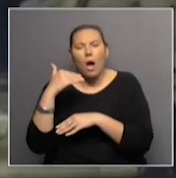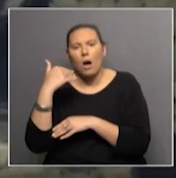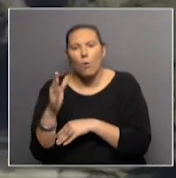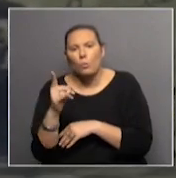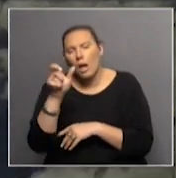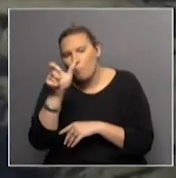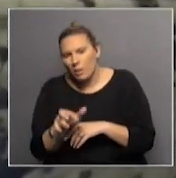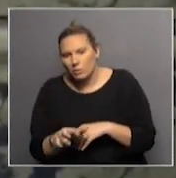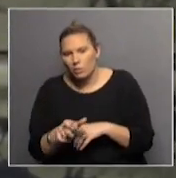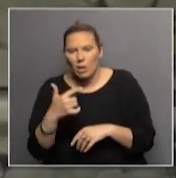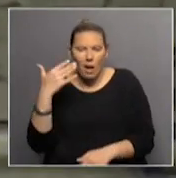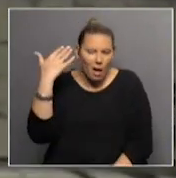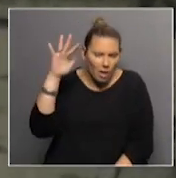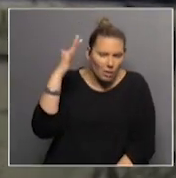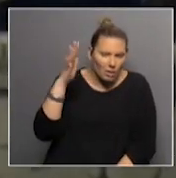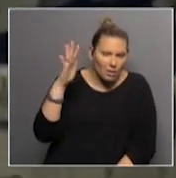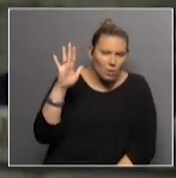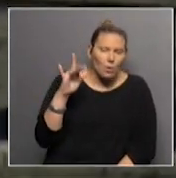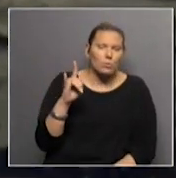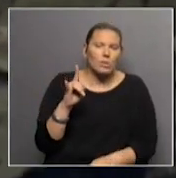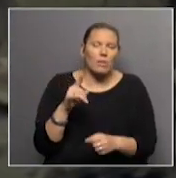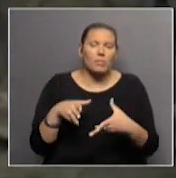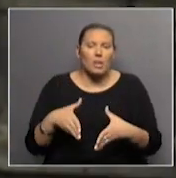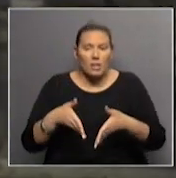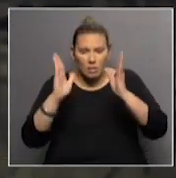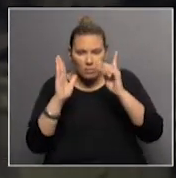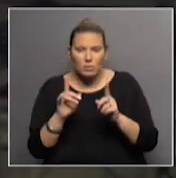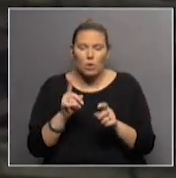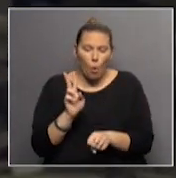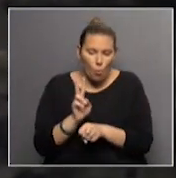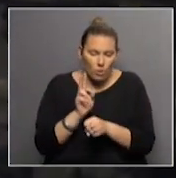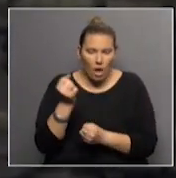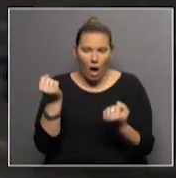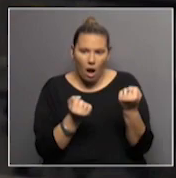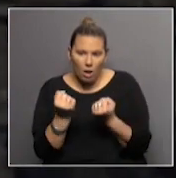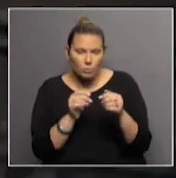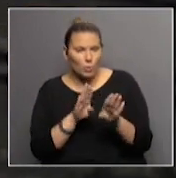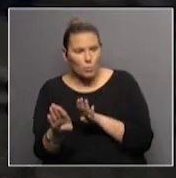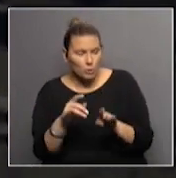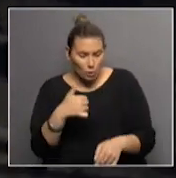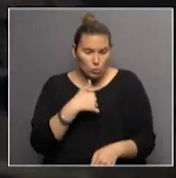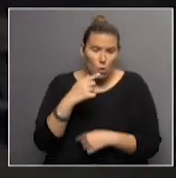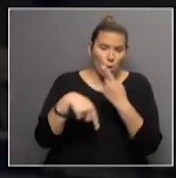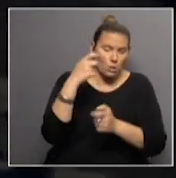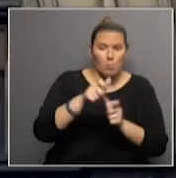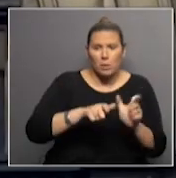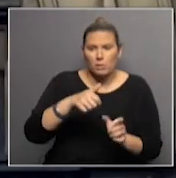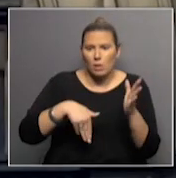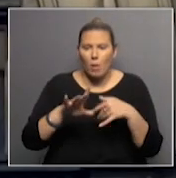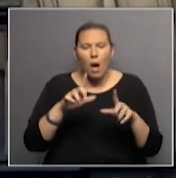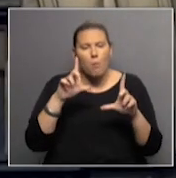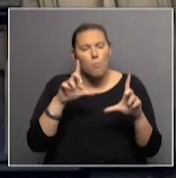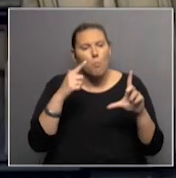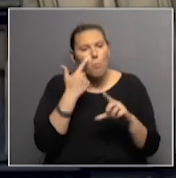una señora muy mayor del edificio, el cuidacoches, el portero, yo, otros vecinos más, y se hizo toda una